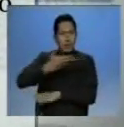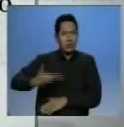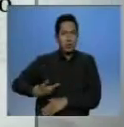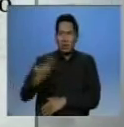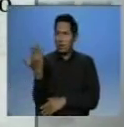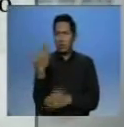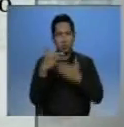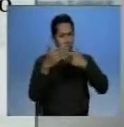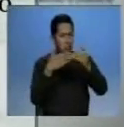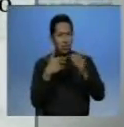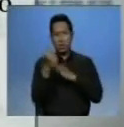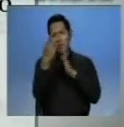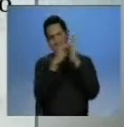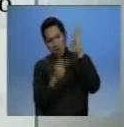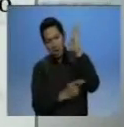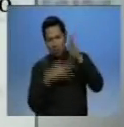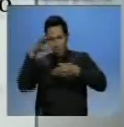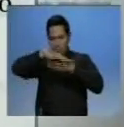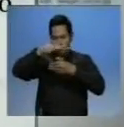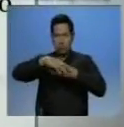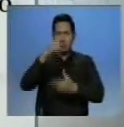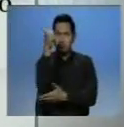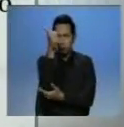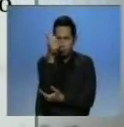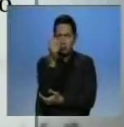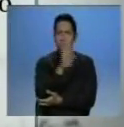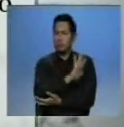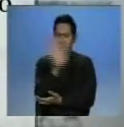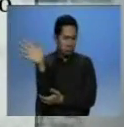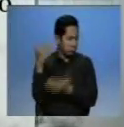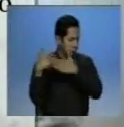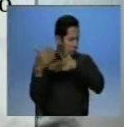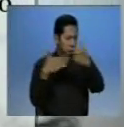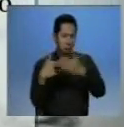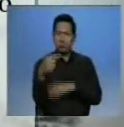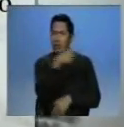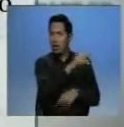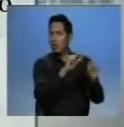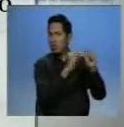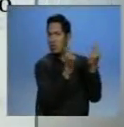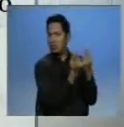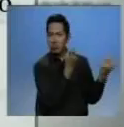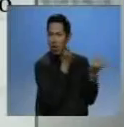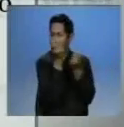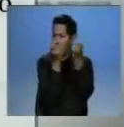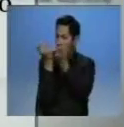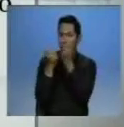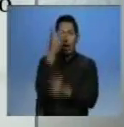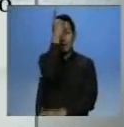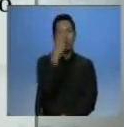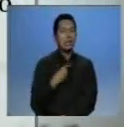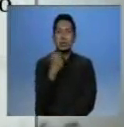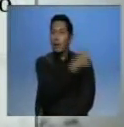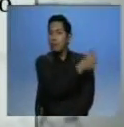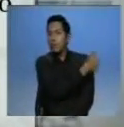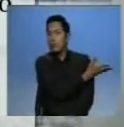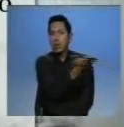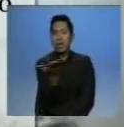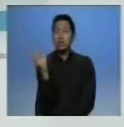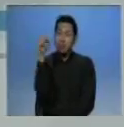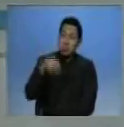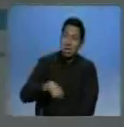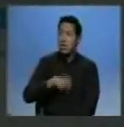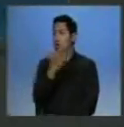cuál programa fuese votado en las urnas. Frente al fraccionamiento del poder, ellos decidían qué era lo que se podía hacer o